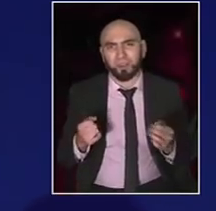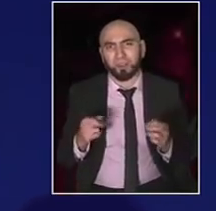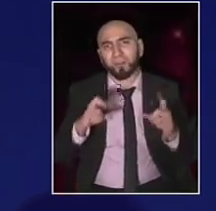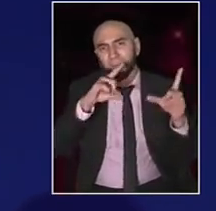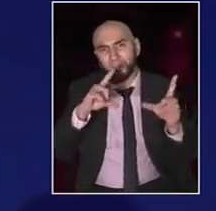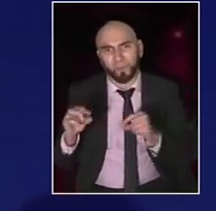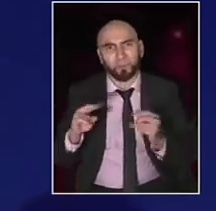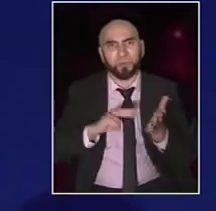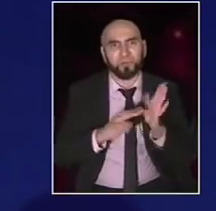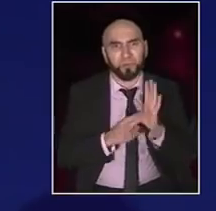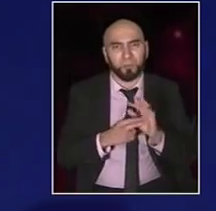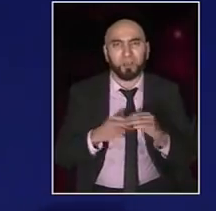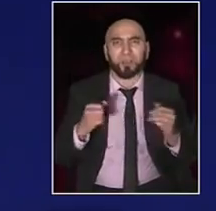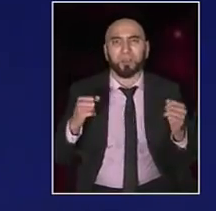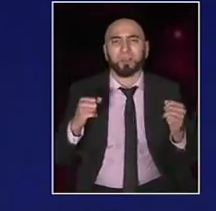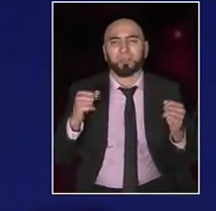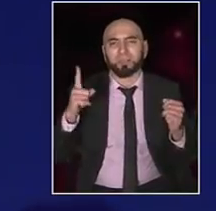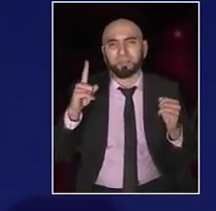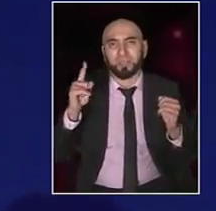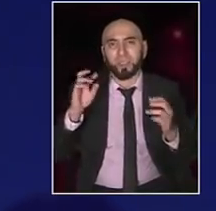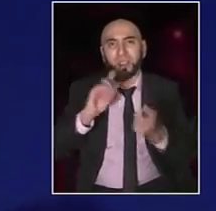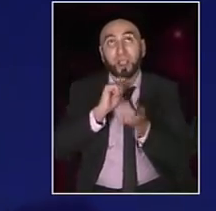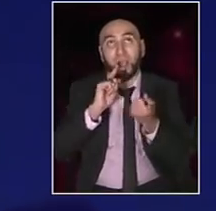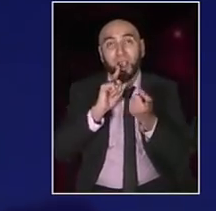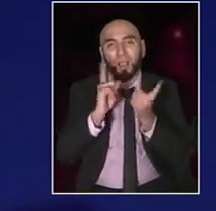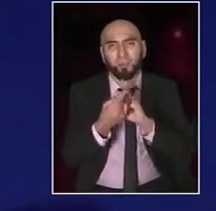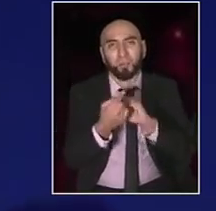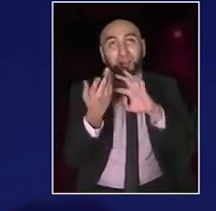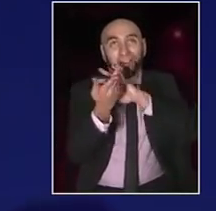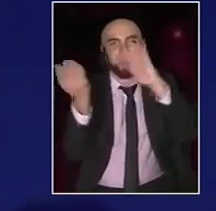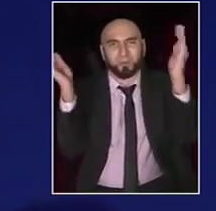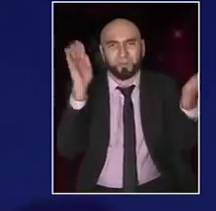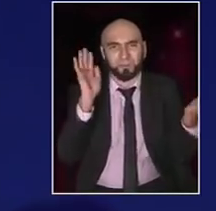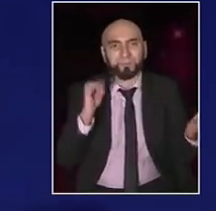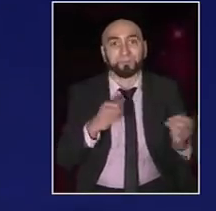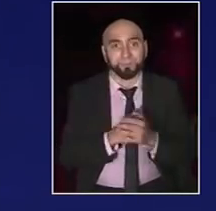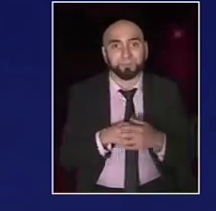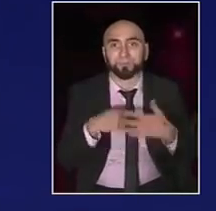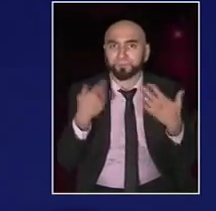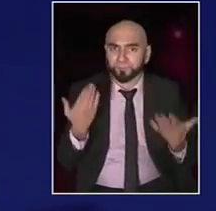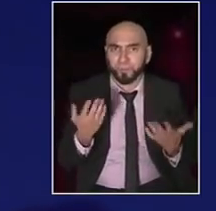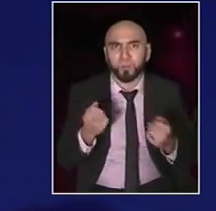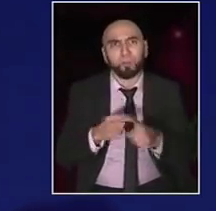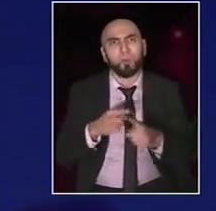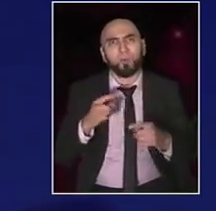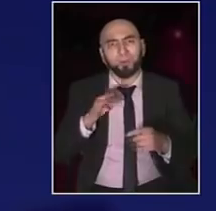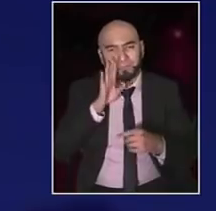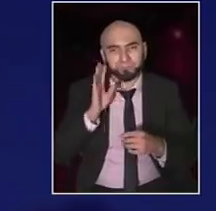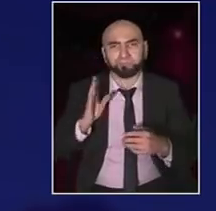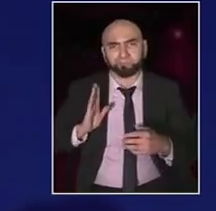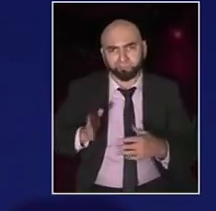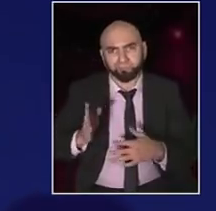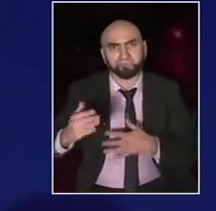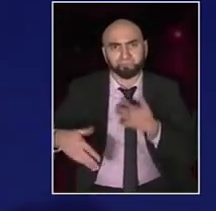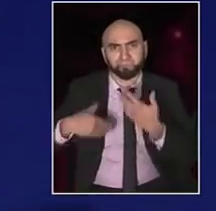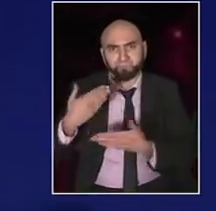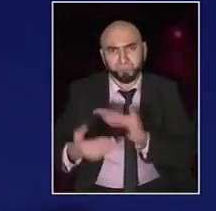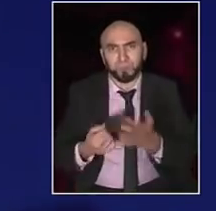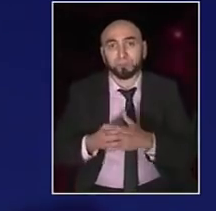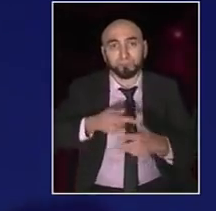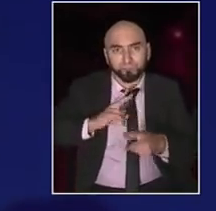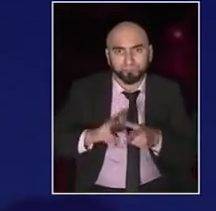cambio climático, para lograr una producción acorde a un uso ambiental sustentable, en cual la productividad y